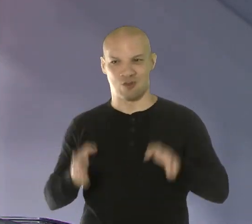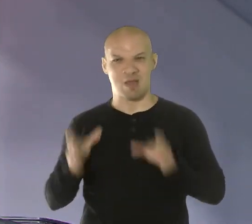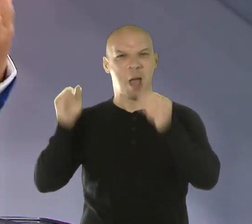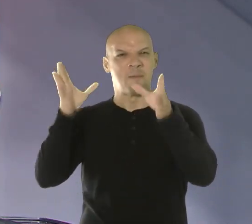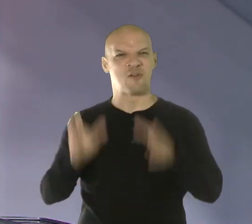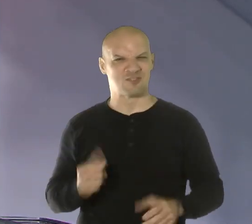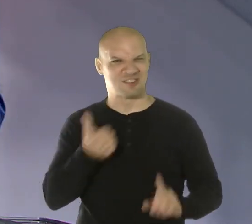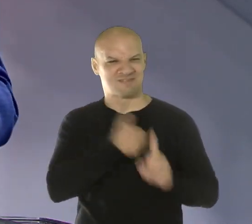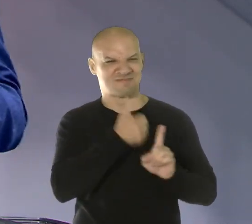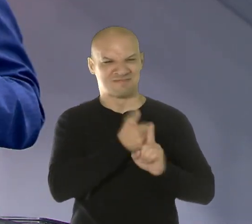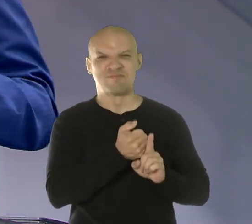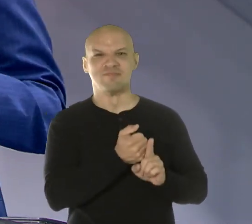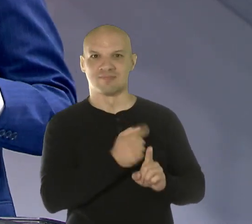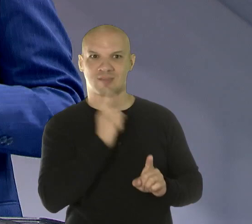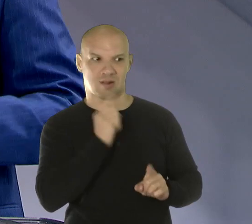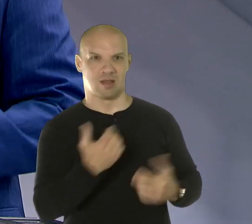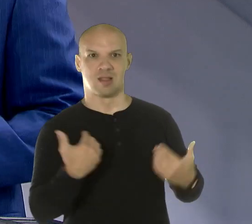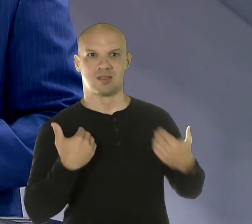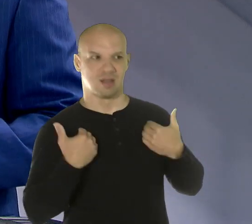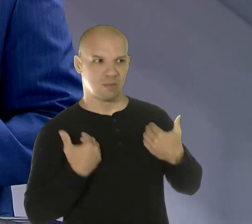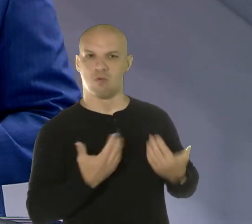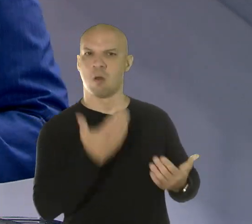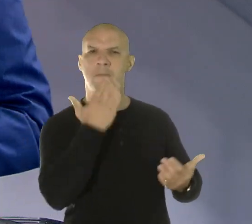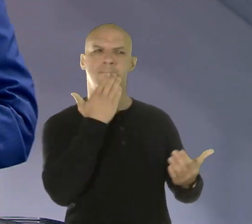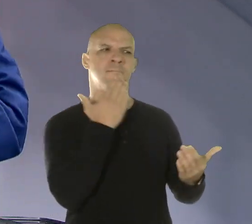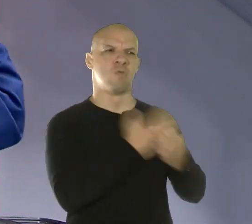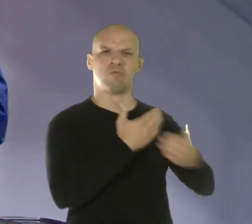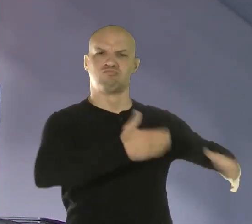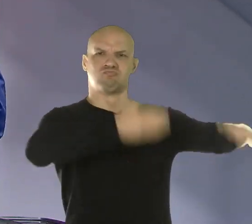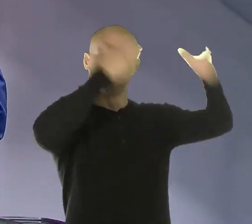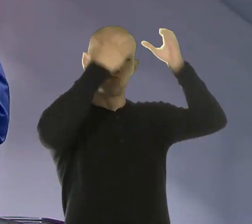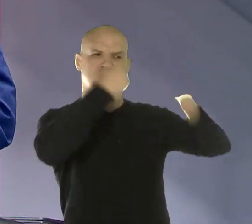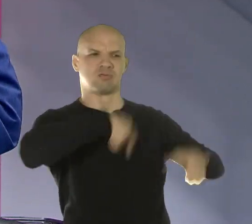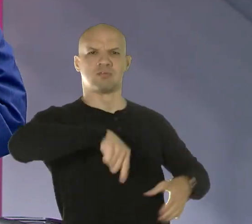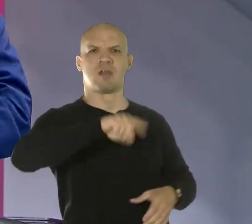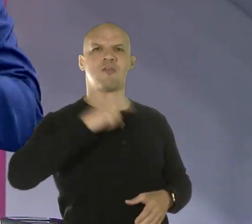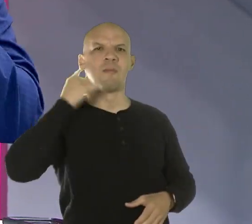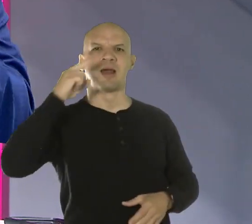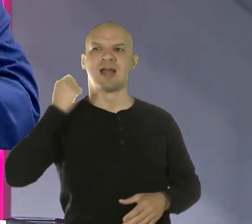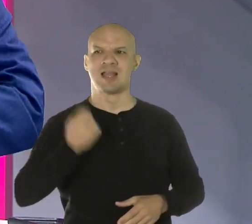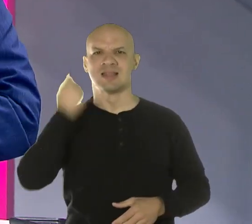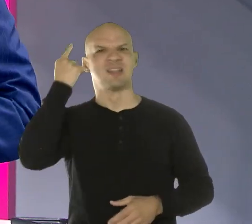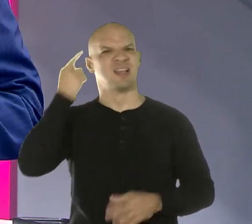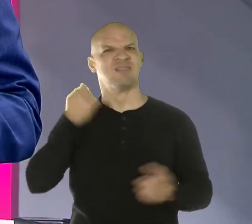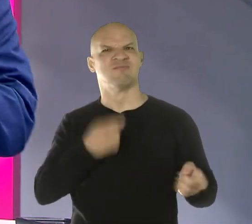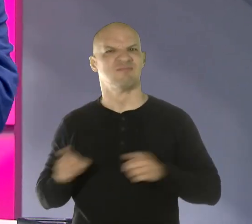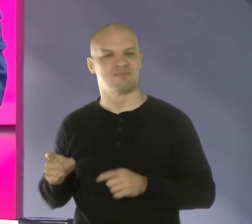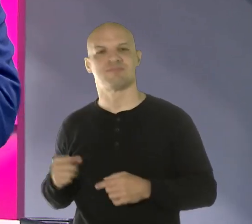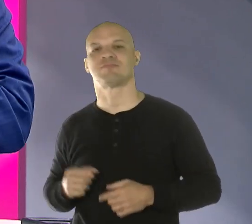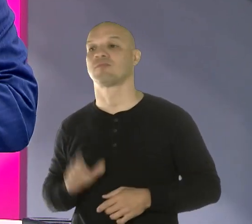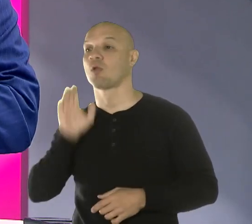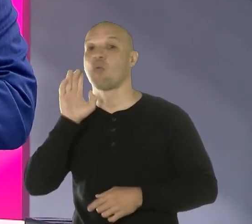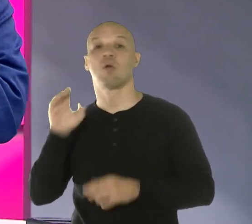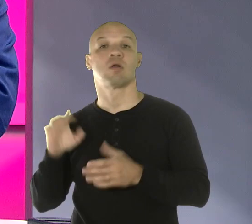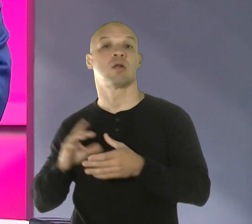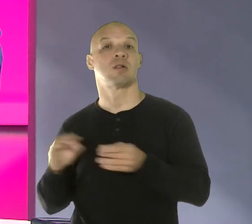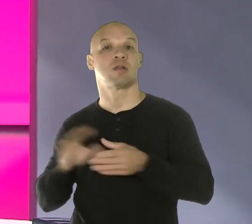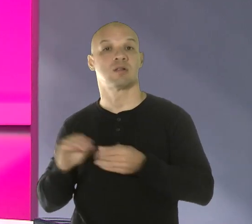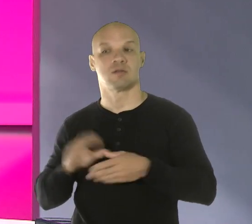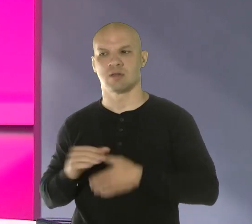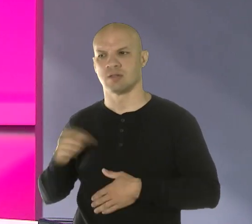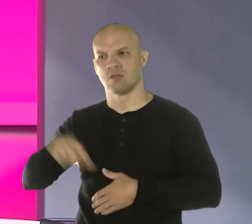así que aquí tenemos una buena clase para poder entender este asunto. También estaremos hablando sobre las proyecciones de ellos